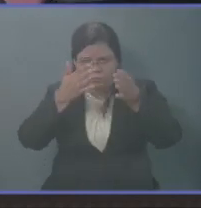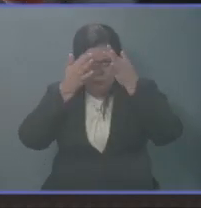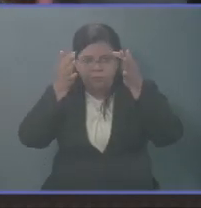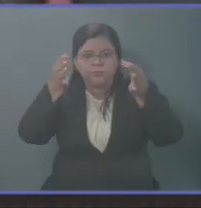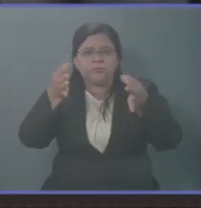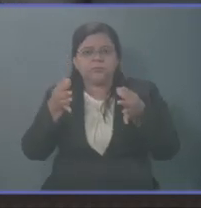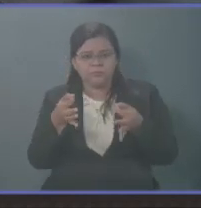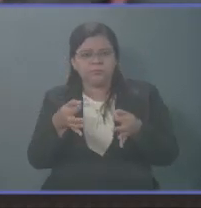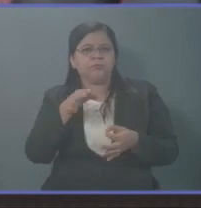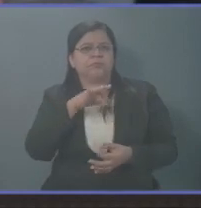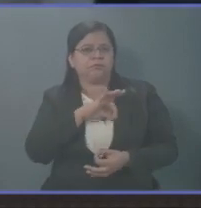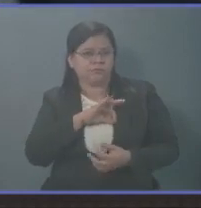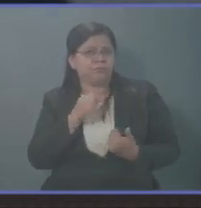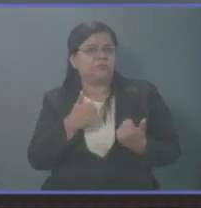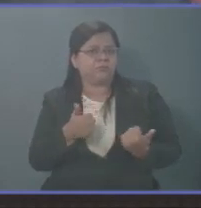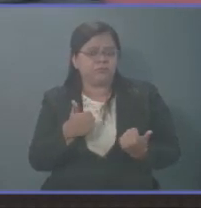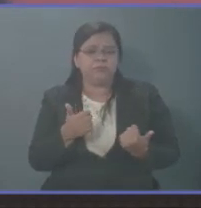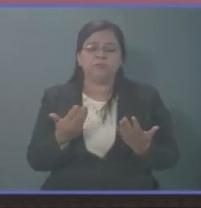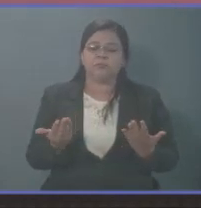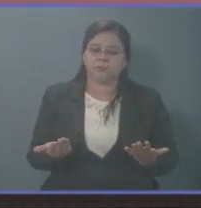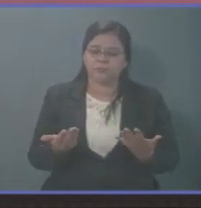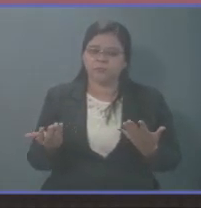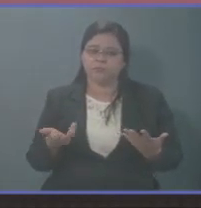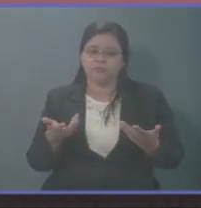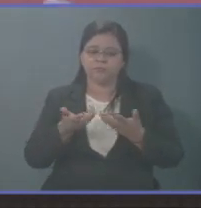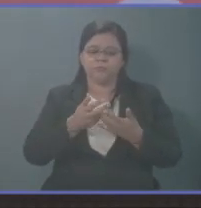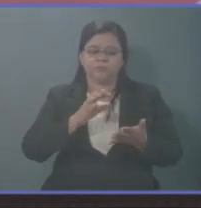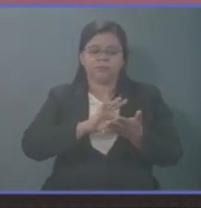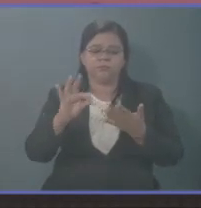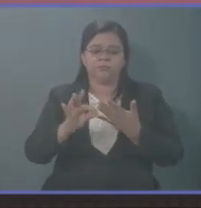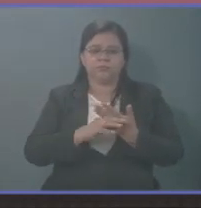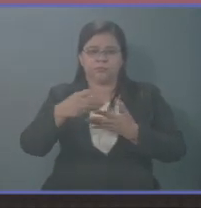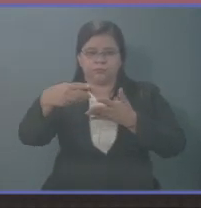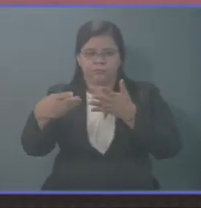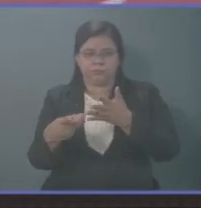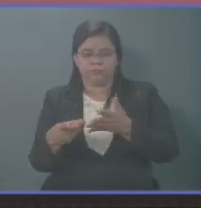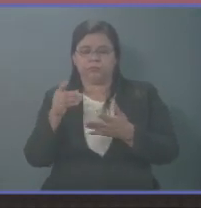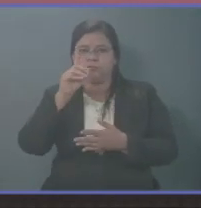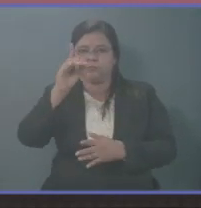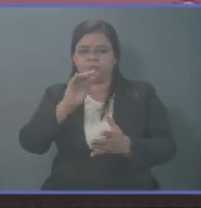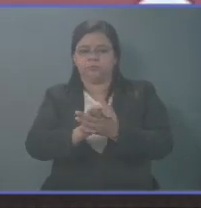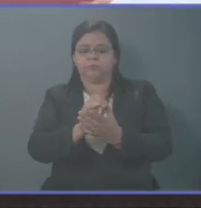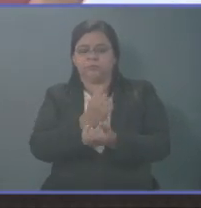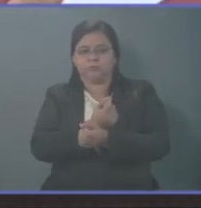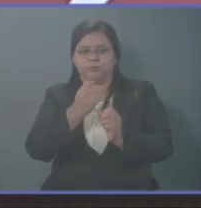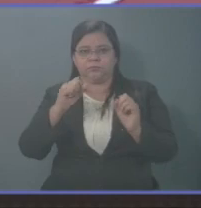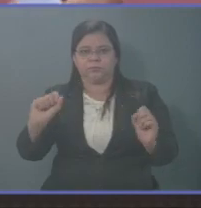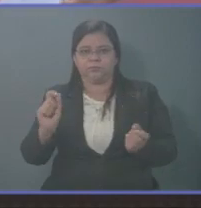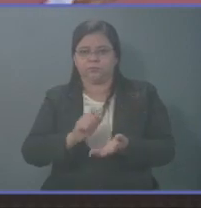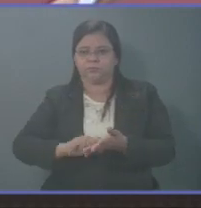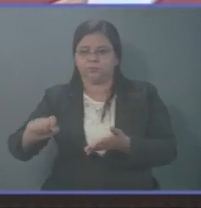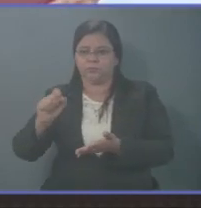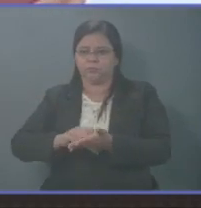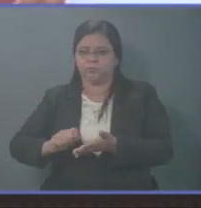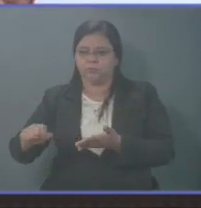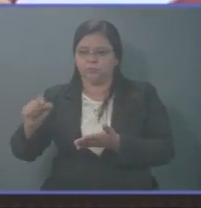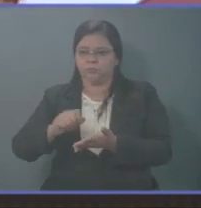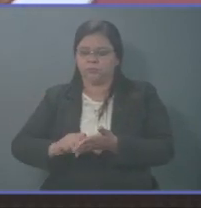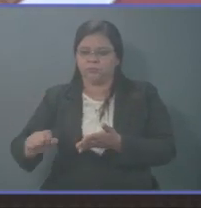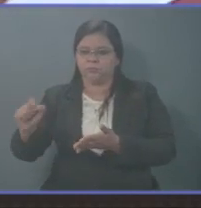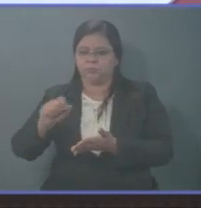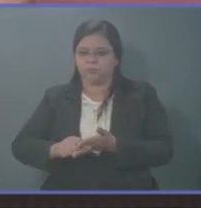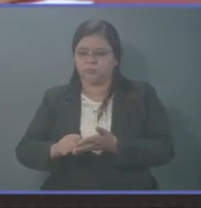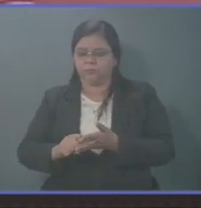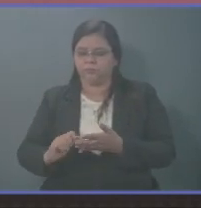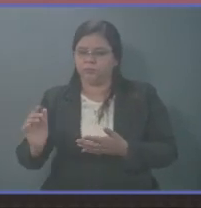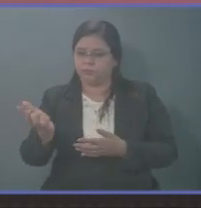los términos consignados en el respectivo proyecto de decreto Dios Unión Libertad, firmado por la mayoría, por todos